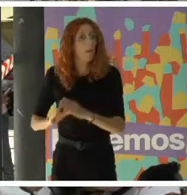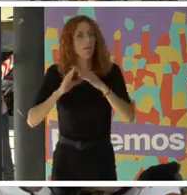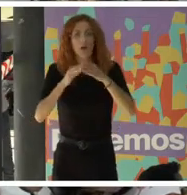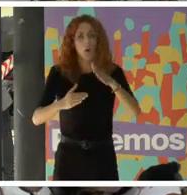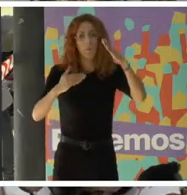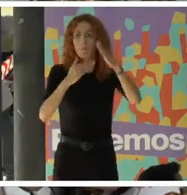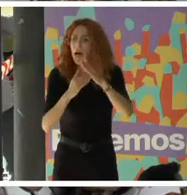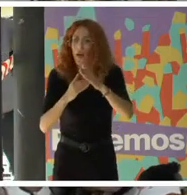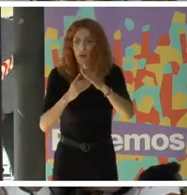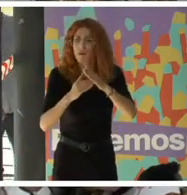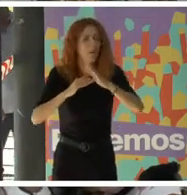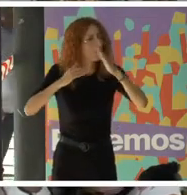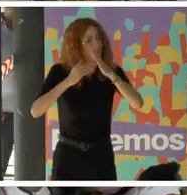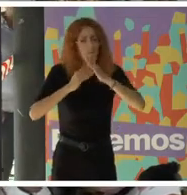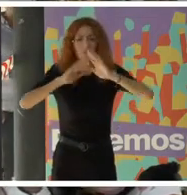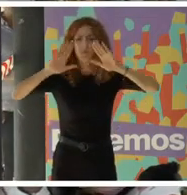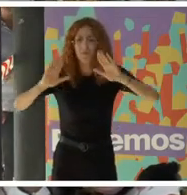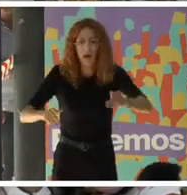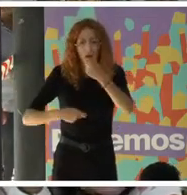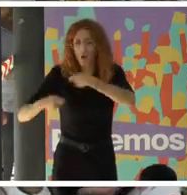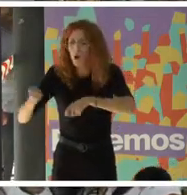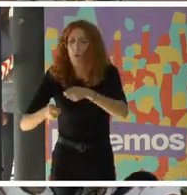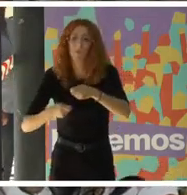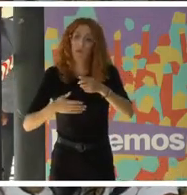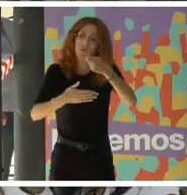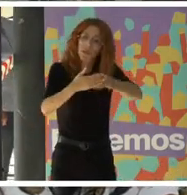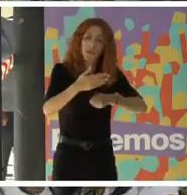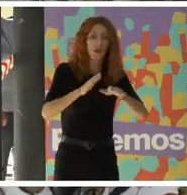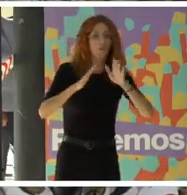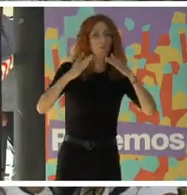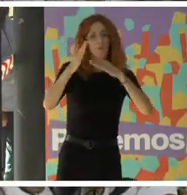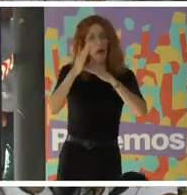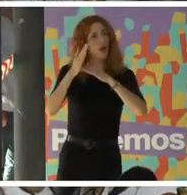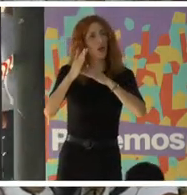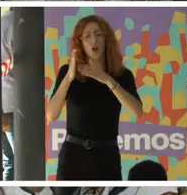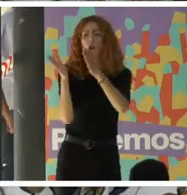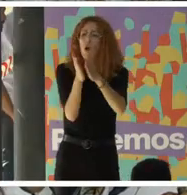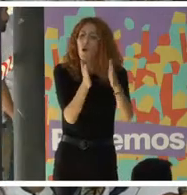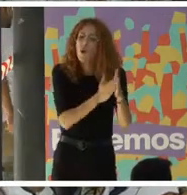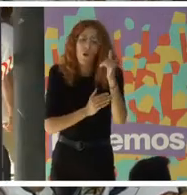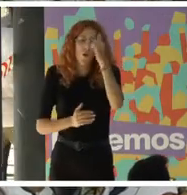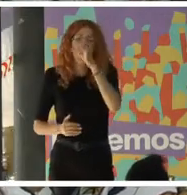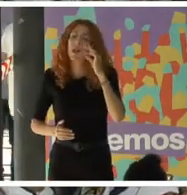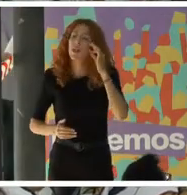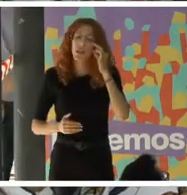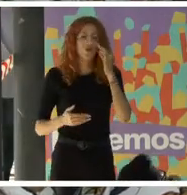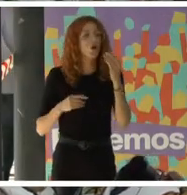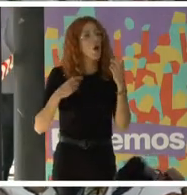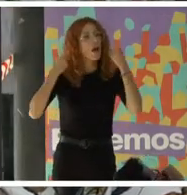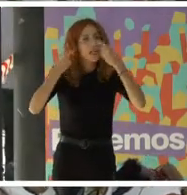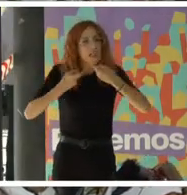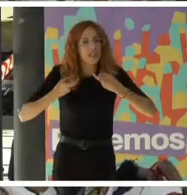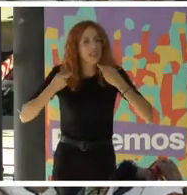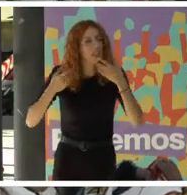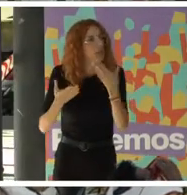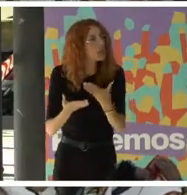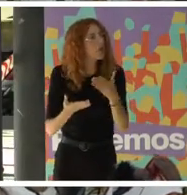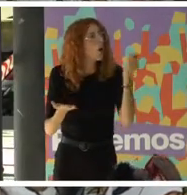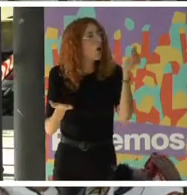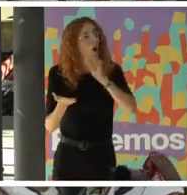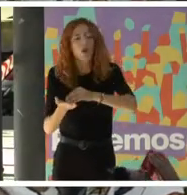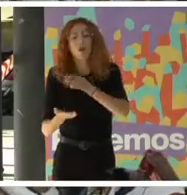el tránsito y hay que parar la compraventa de armas. Insisto, compañeros y compañeras, en este momento